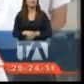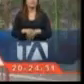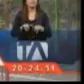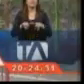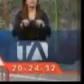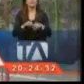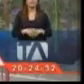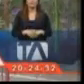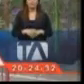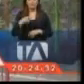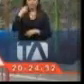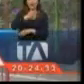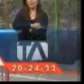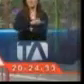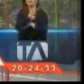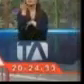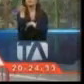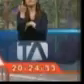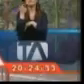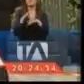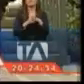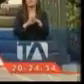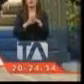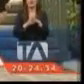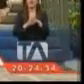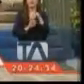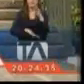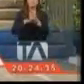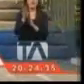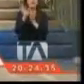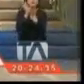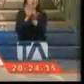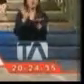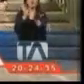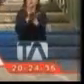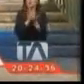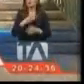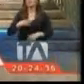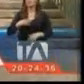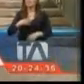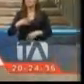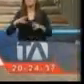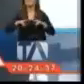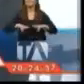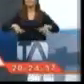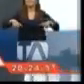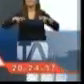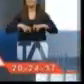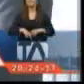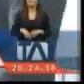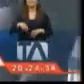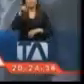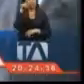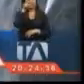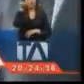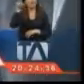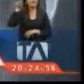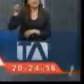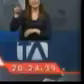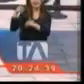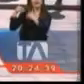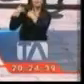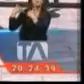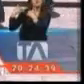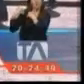seguir eso. En los próximos días está prevista la recepción de más versiones voluntarias por esta investigación. El fiscal Wilson Toainga es